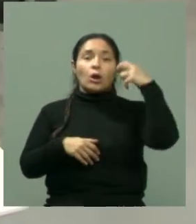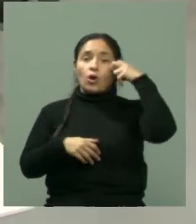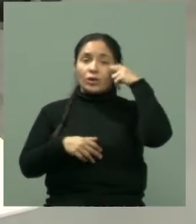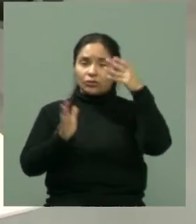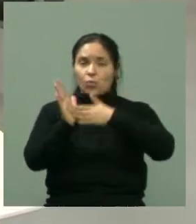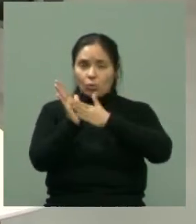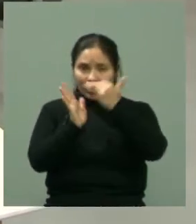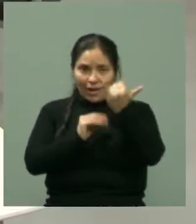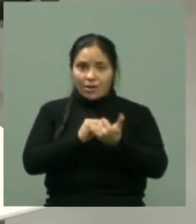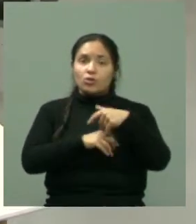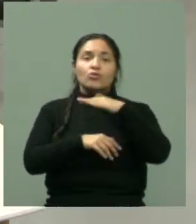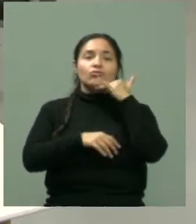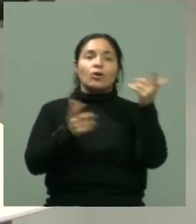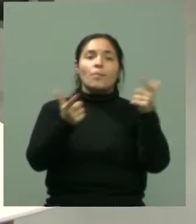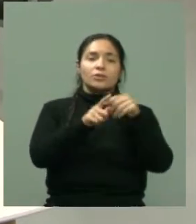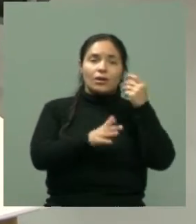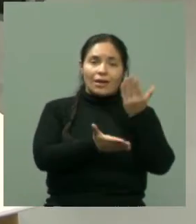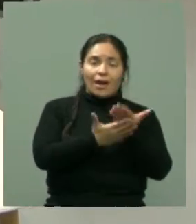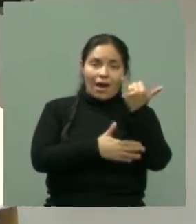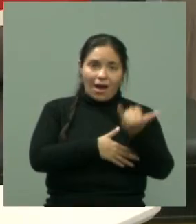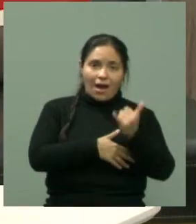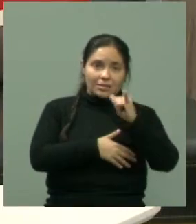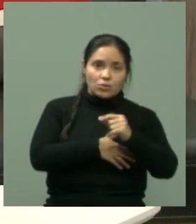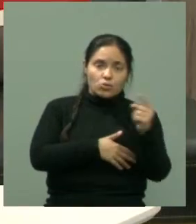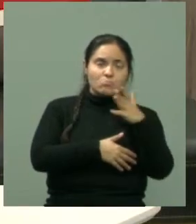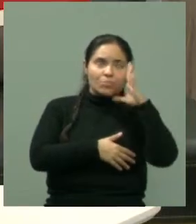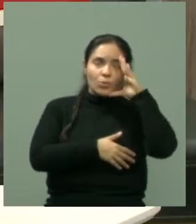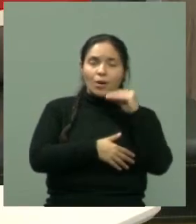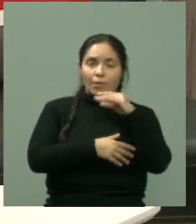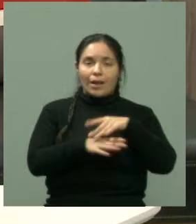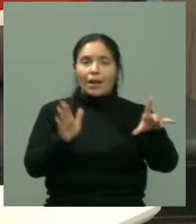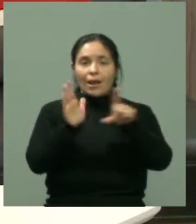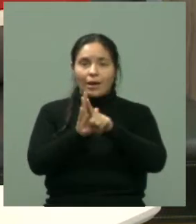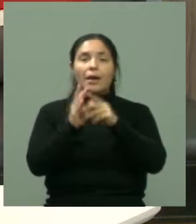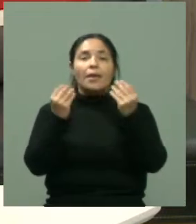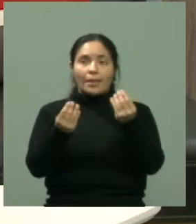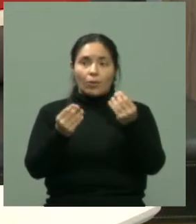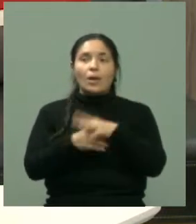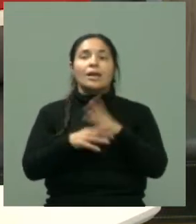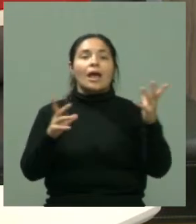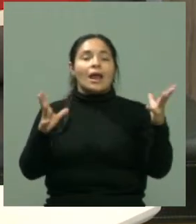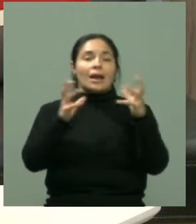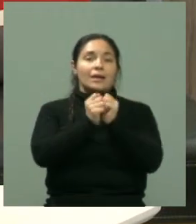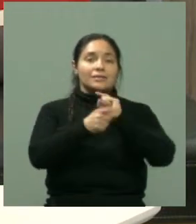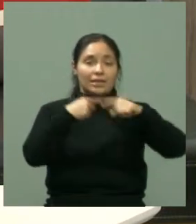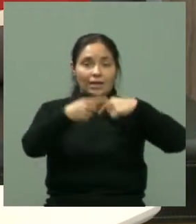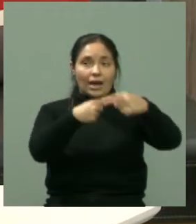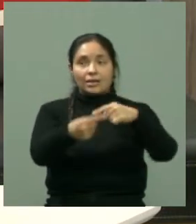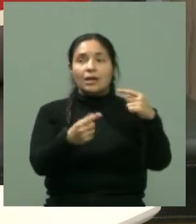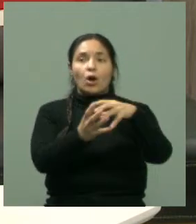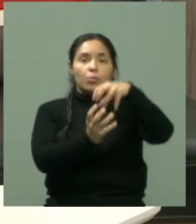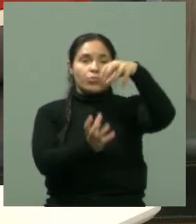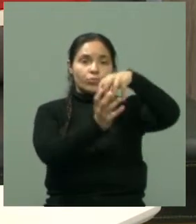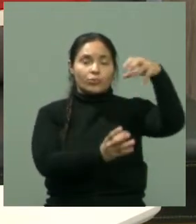está en comisiones o no, había una propuesta de hacer una ley que habla de reciclaje de envases con inclusión